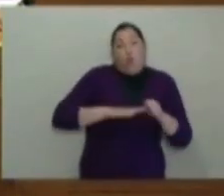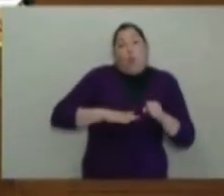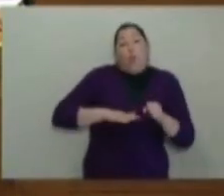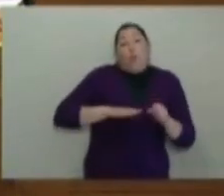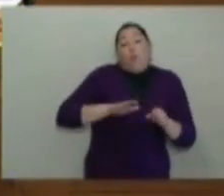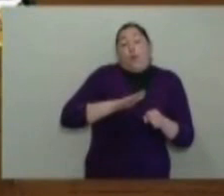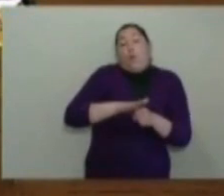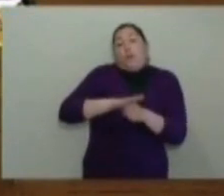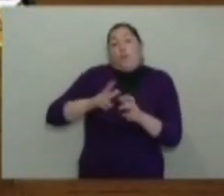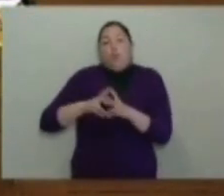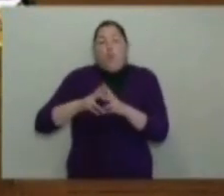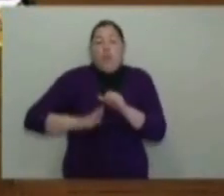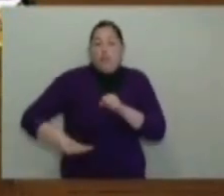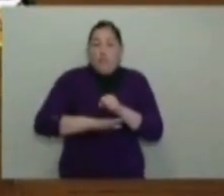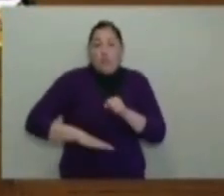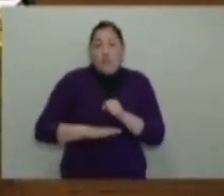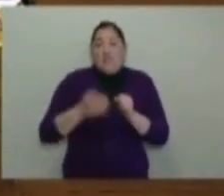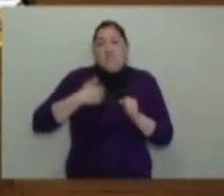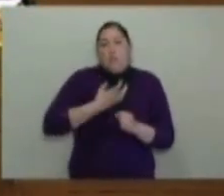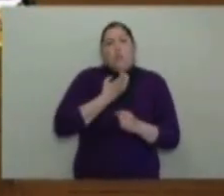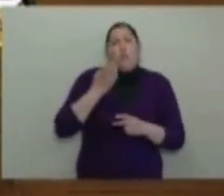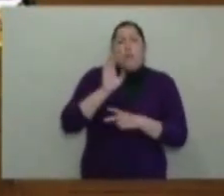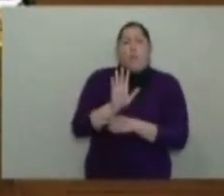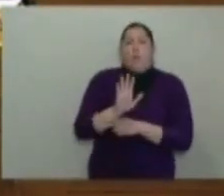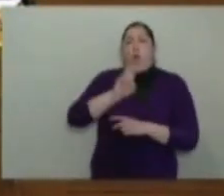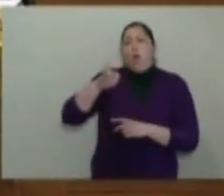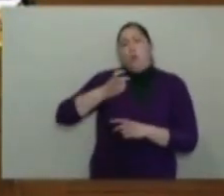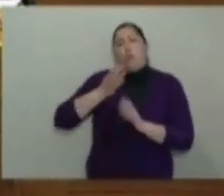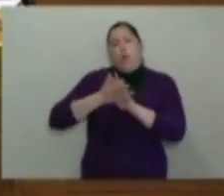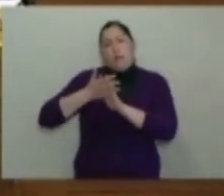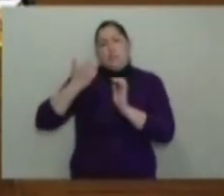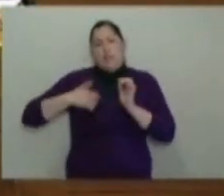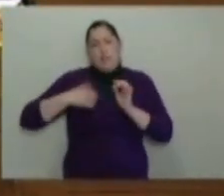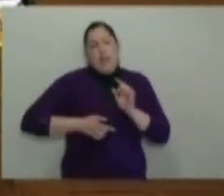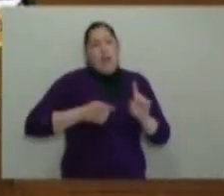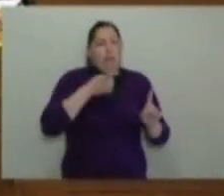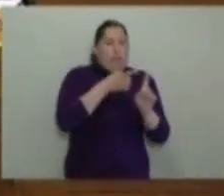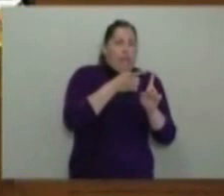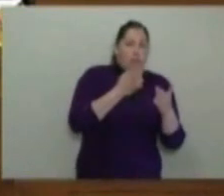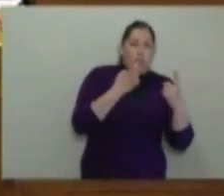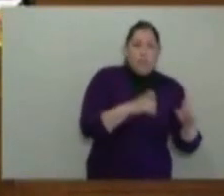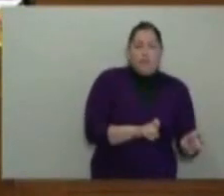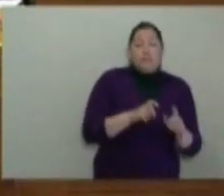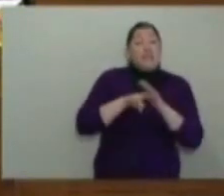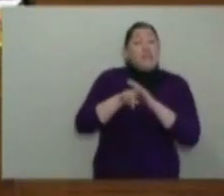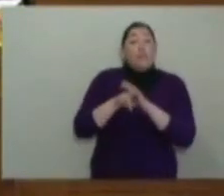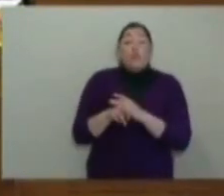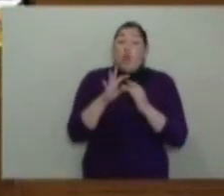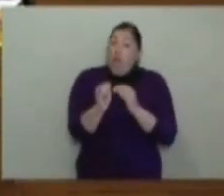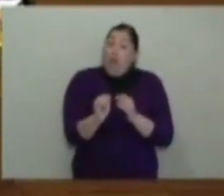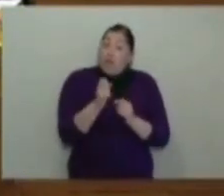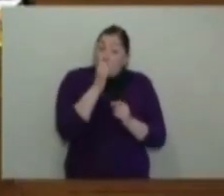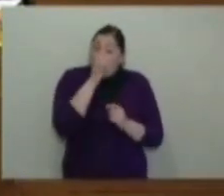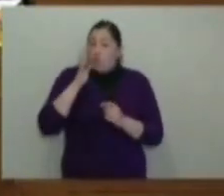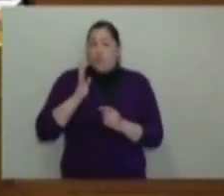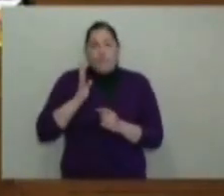otros por otros portavoces no voy a incidir en ello como ese mantenimiento en muchos casos con los recursos disponibles de otros años no se va a poder hacer